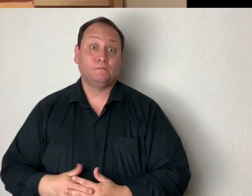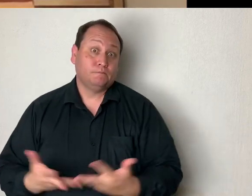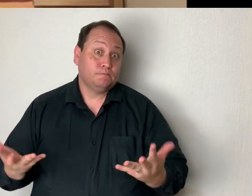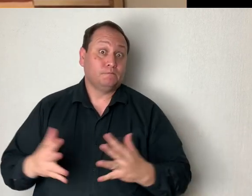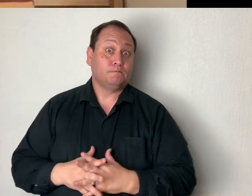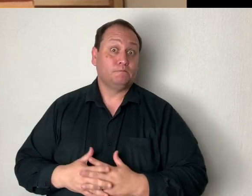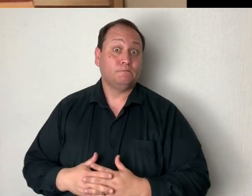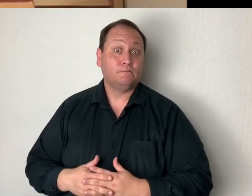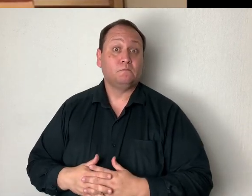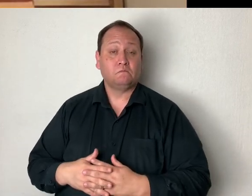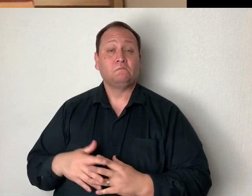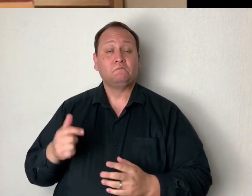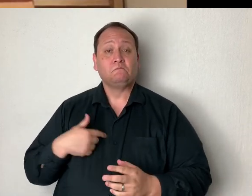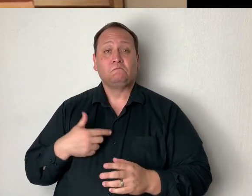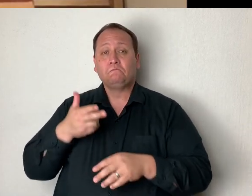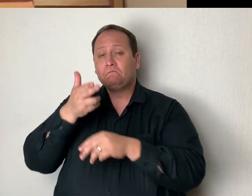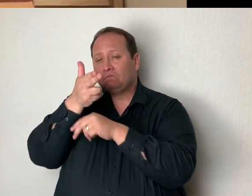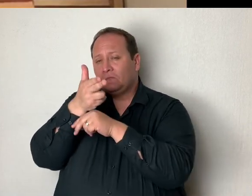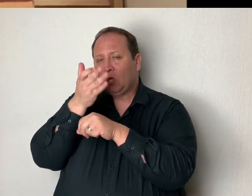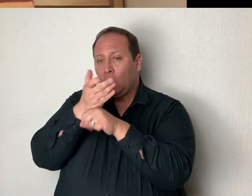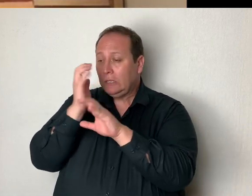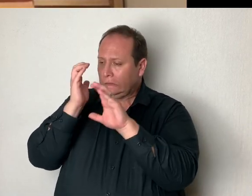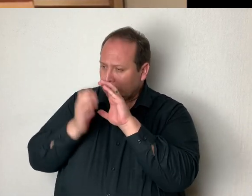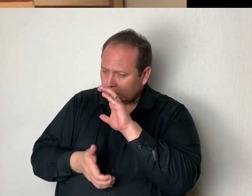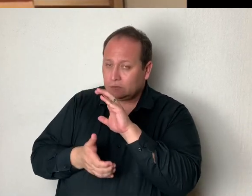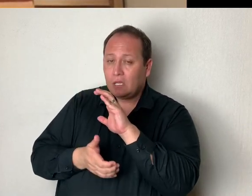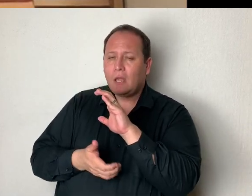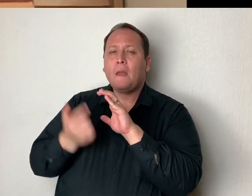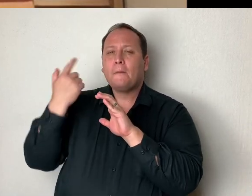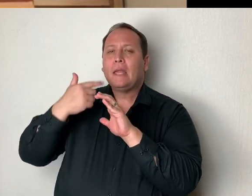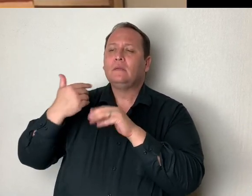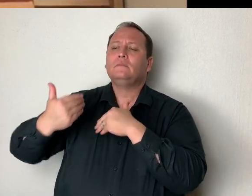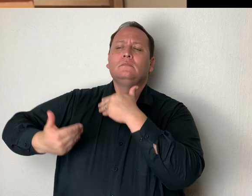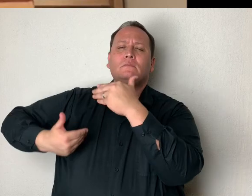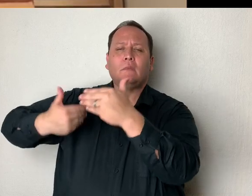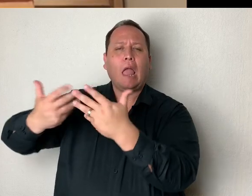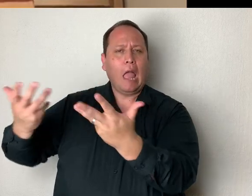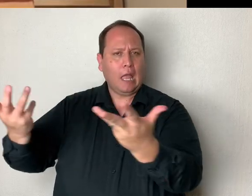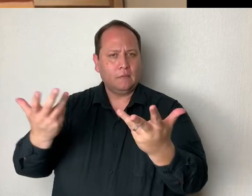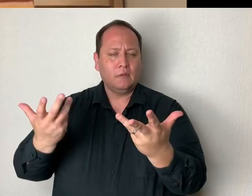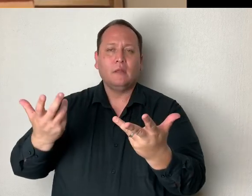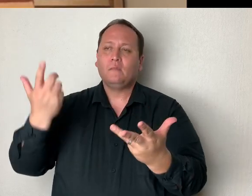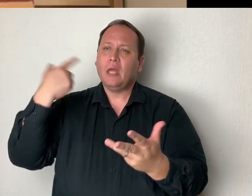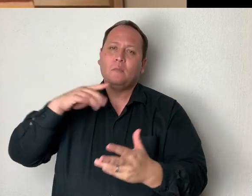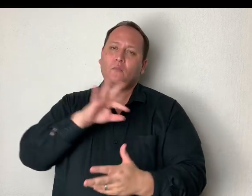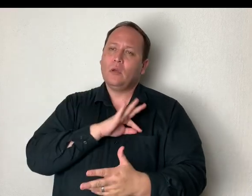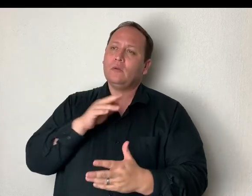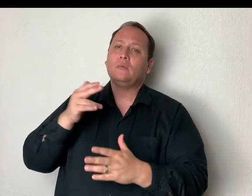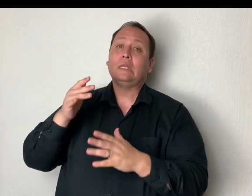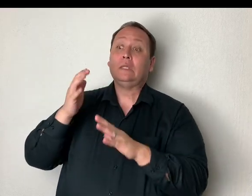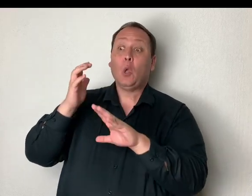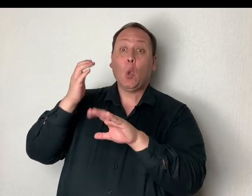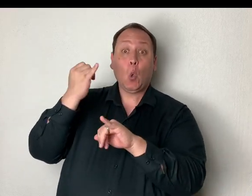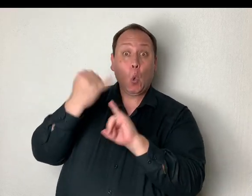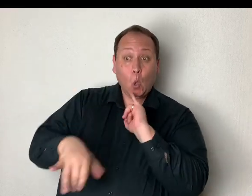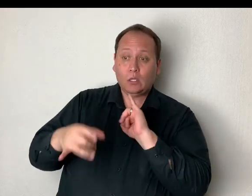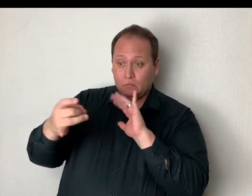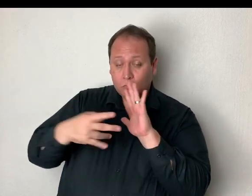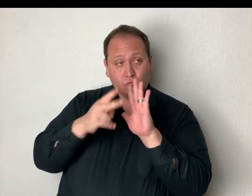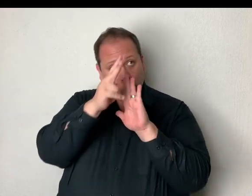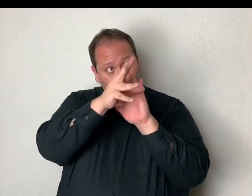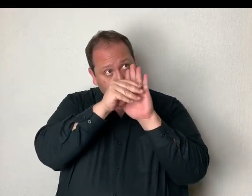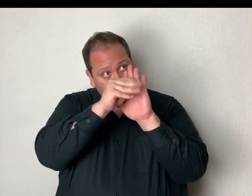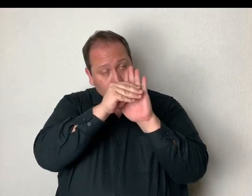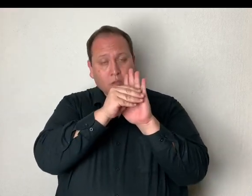la grabación ahorita para adelantar este proceso de recibir la grabación final. Así que debe de estar listo